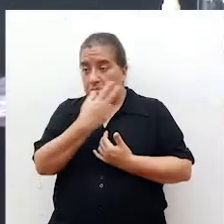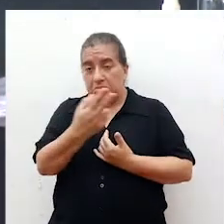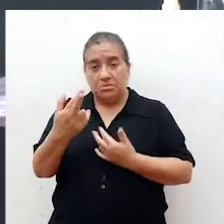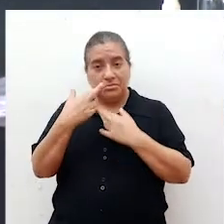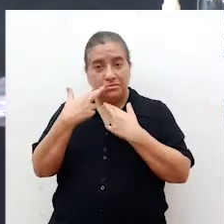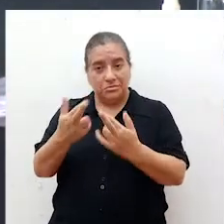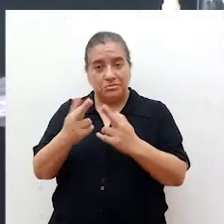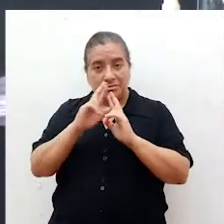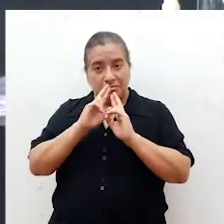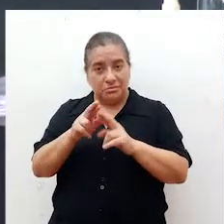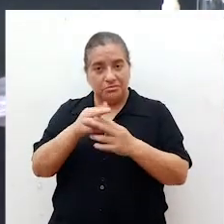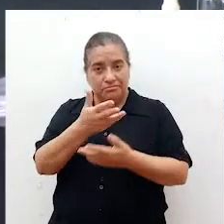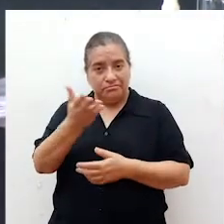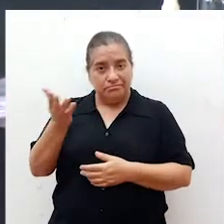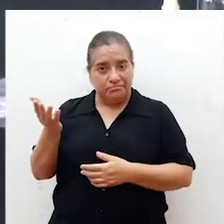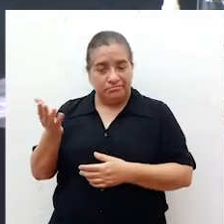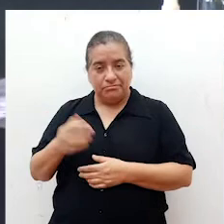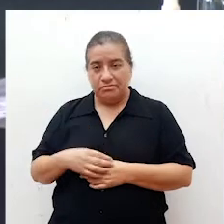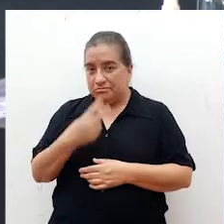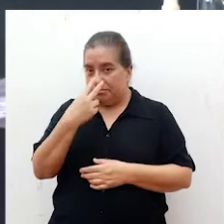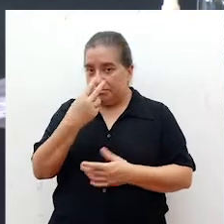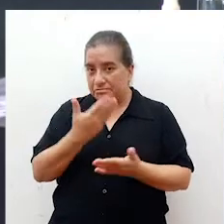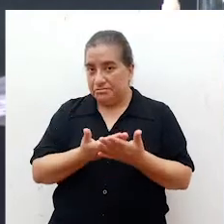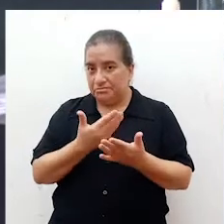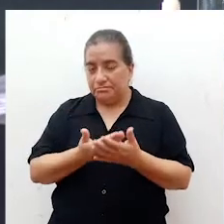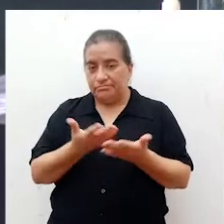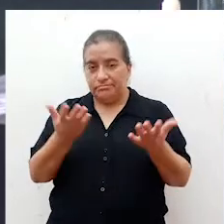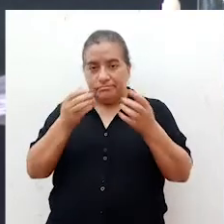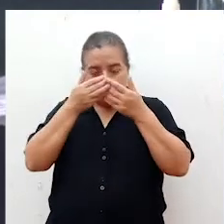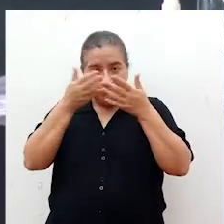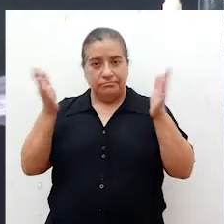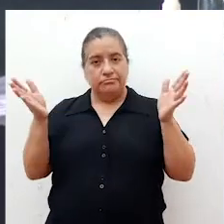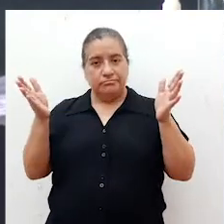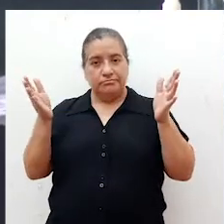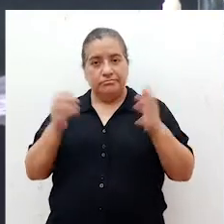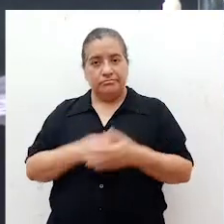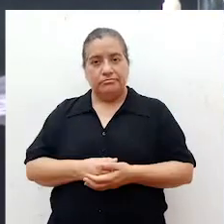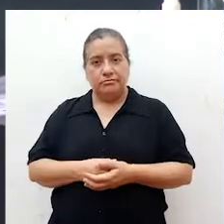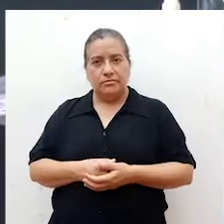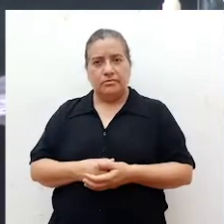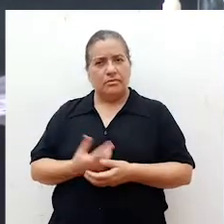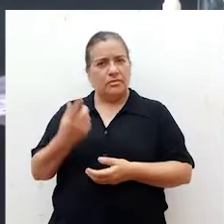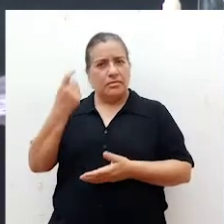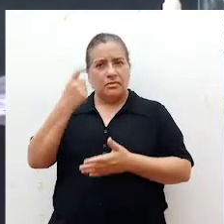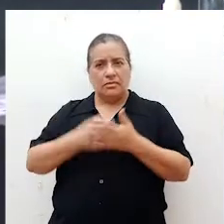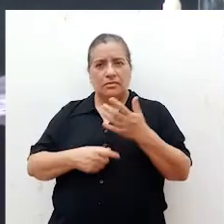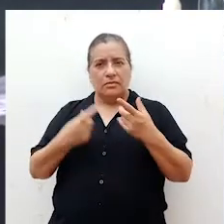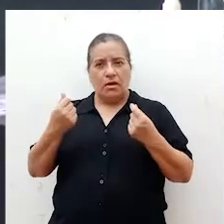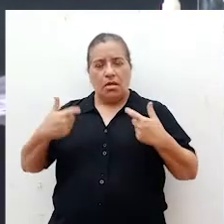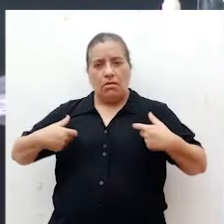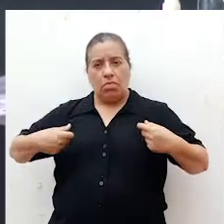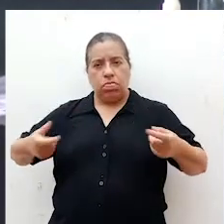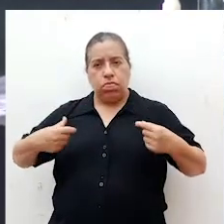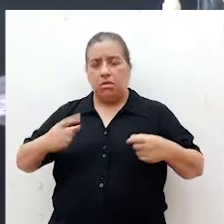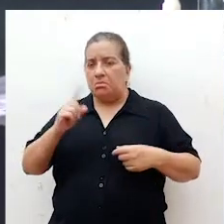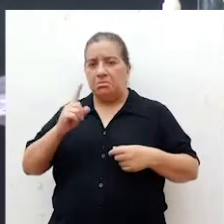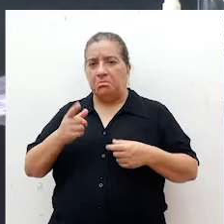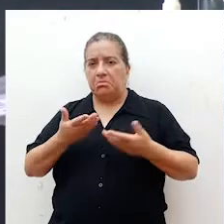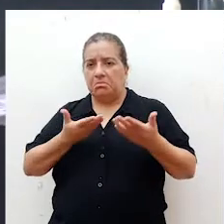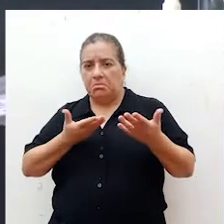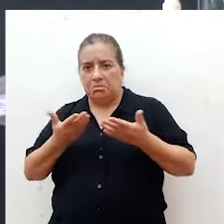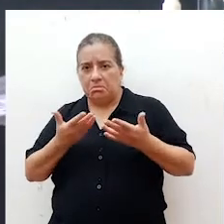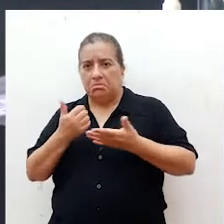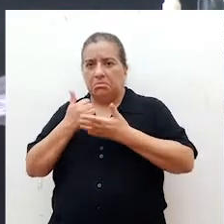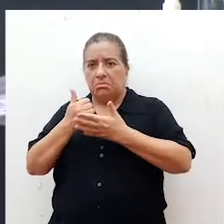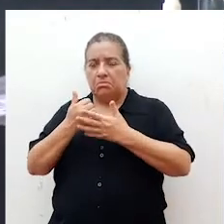diálogo. Hoy día vemos los resultados. Hoy día podemos darnos cuenta del costo